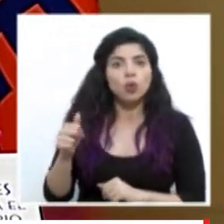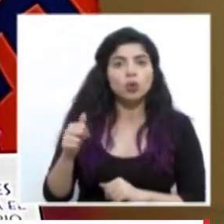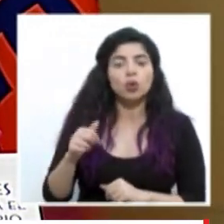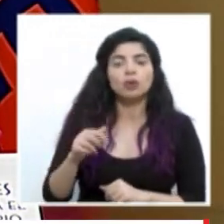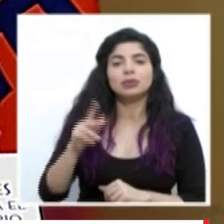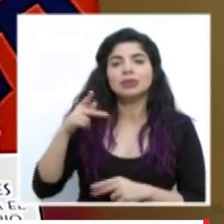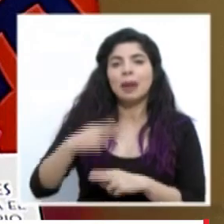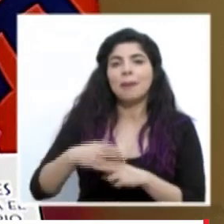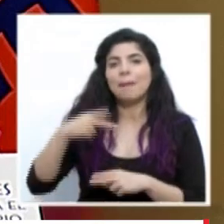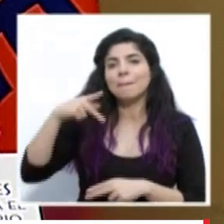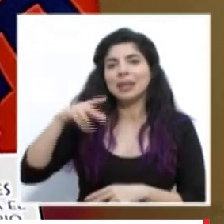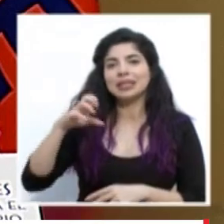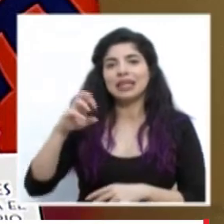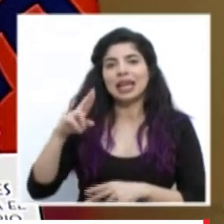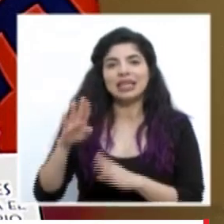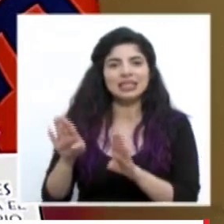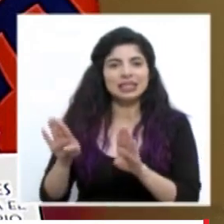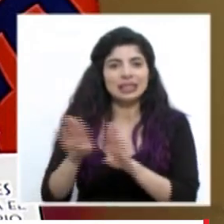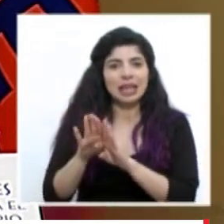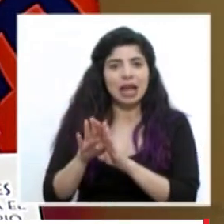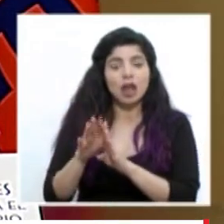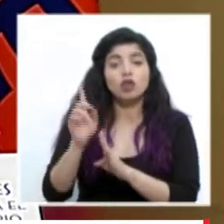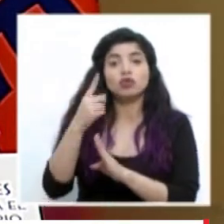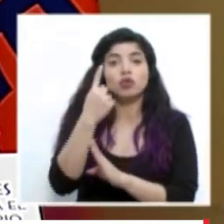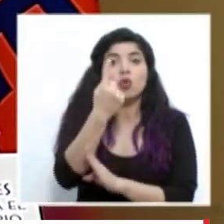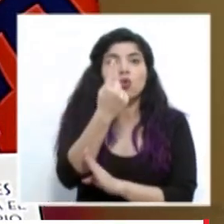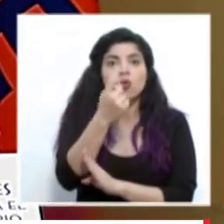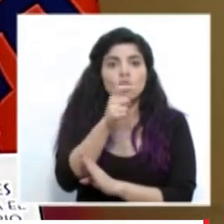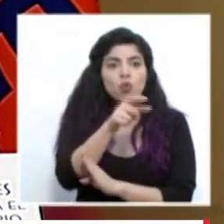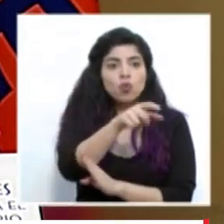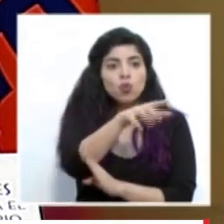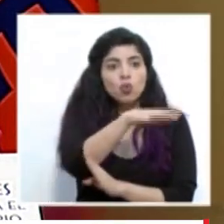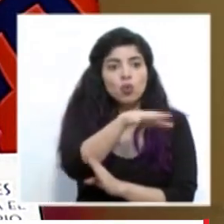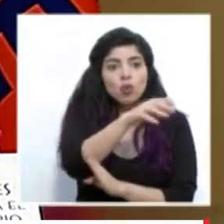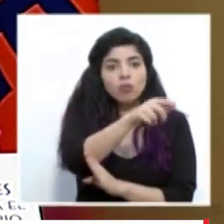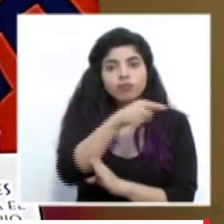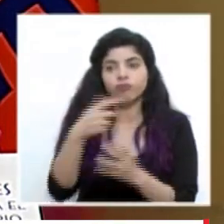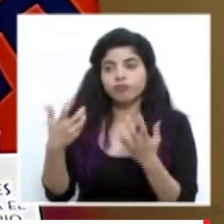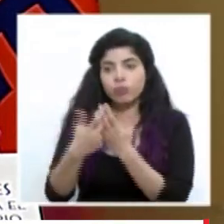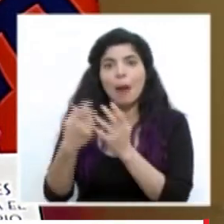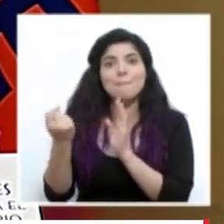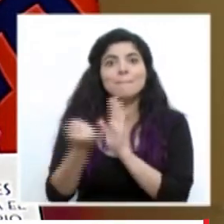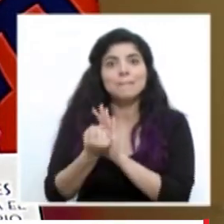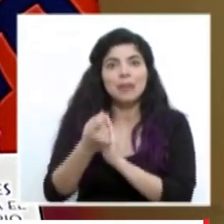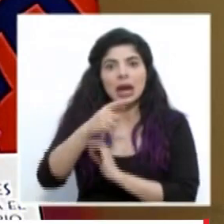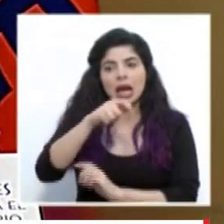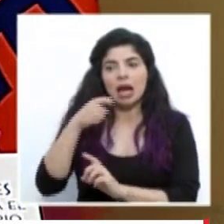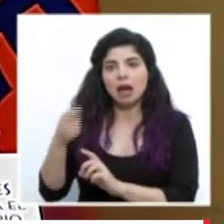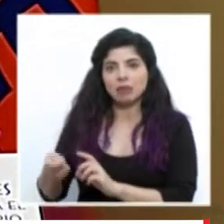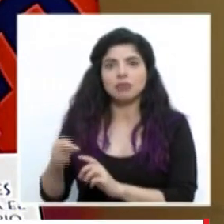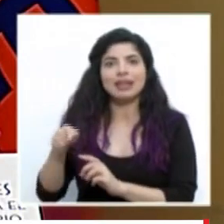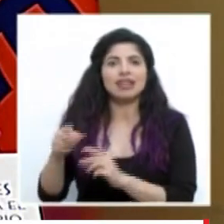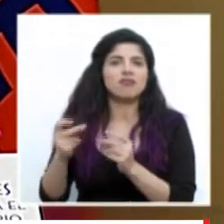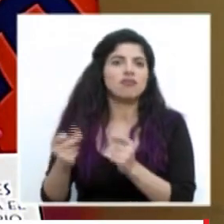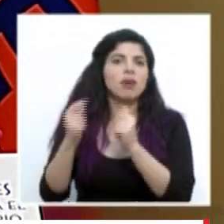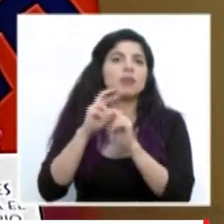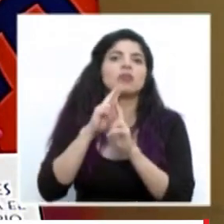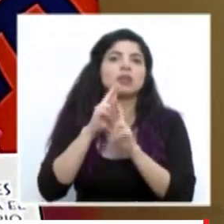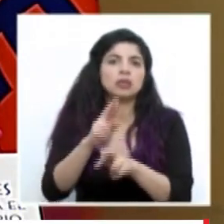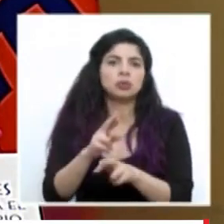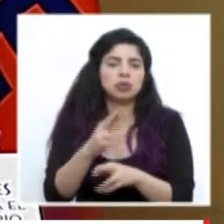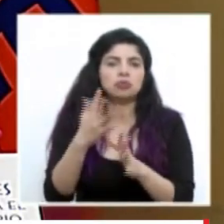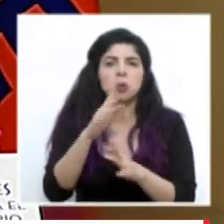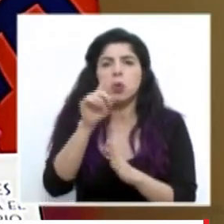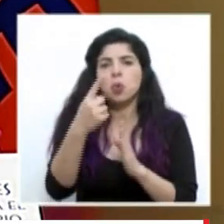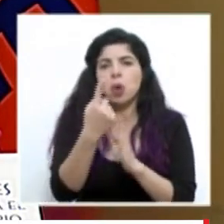se llaman PCR cerrados que admiten solo el reactivo de esa casa comercial. Estas son las pruebas más rápidas que pueden estar